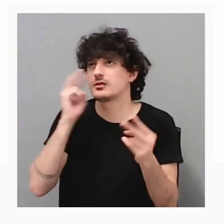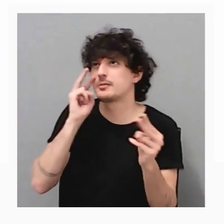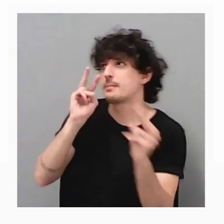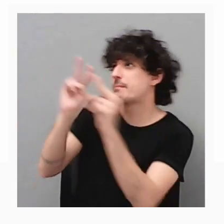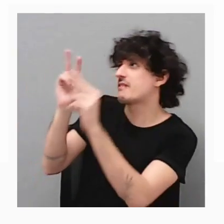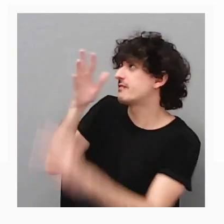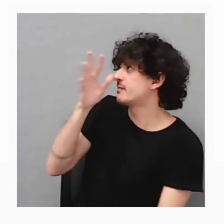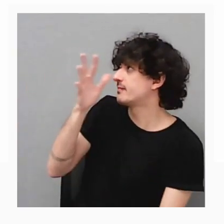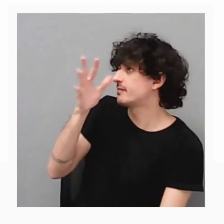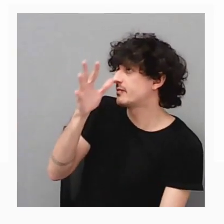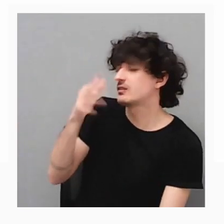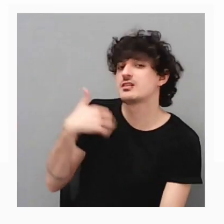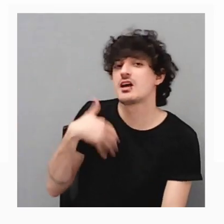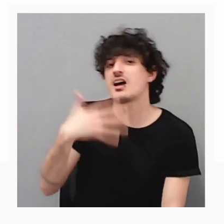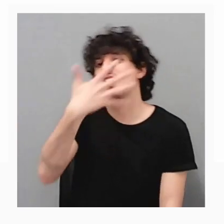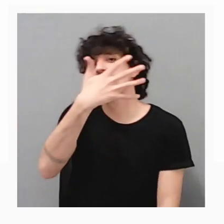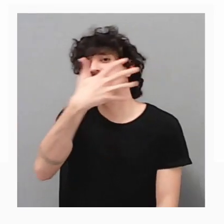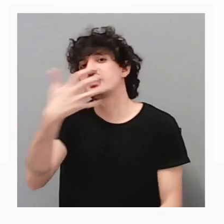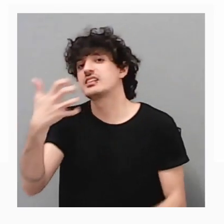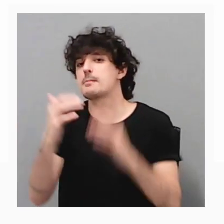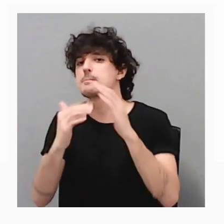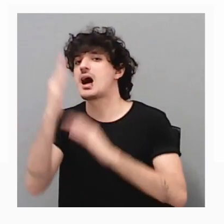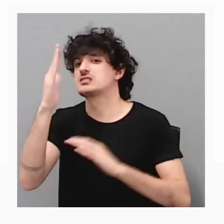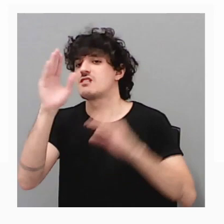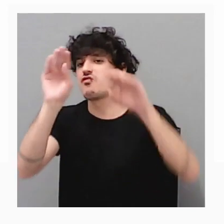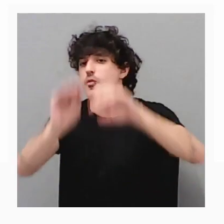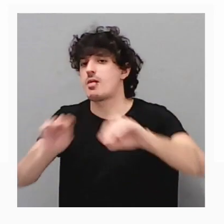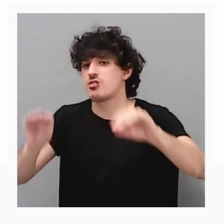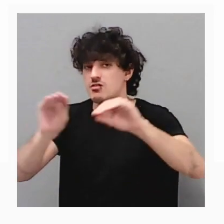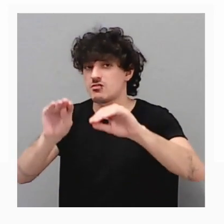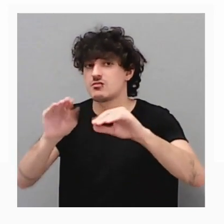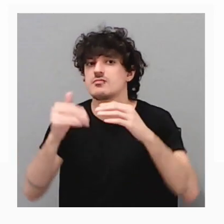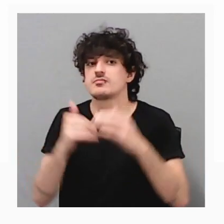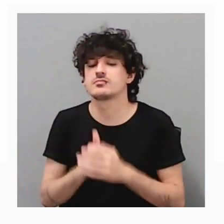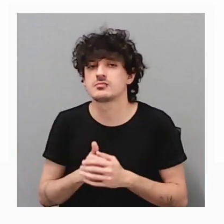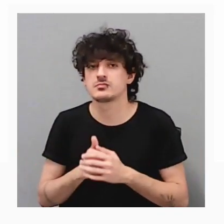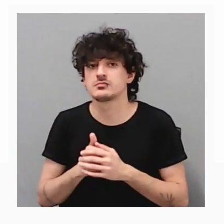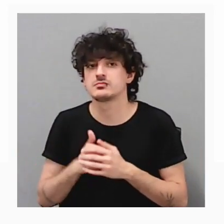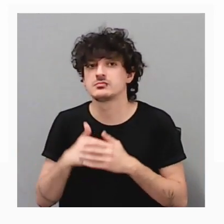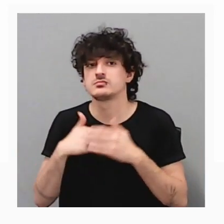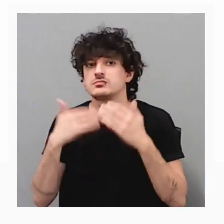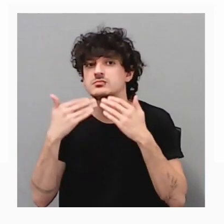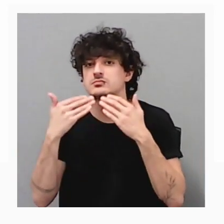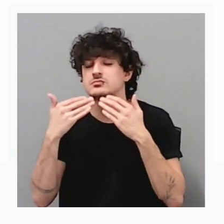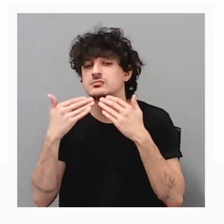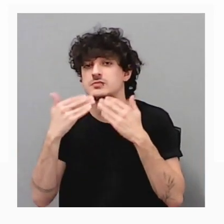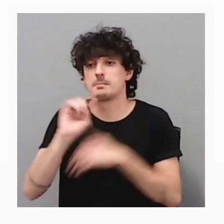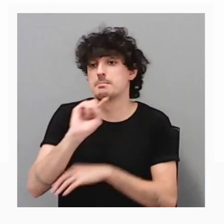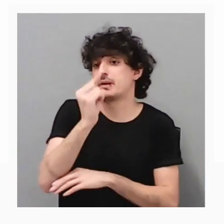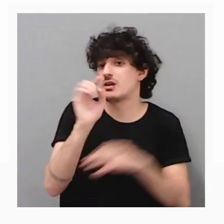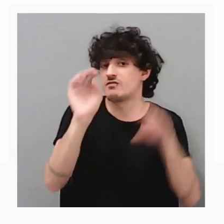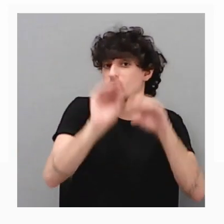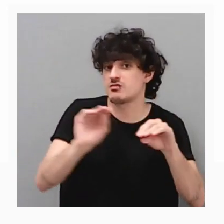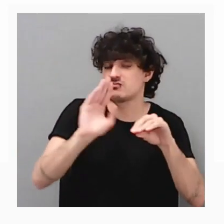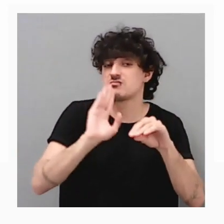vemos más de 500 formaciones. Gracias a Vilanova de Gaia, porque ha sido la primera formación que hemos dado. Y